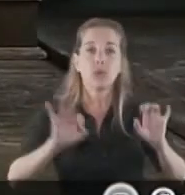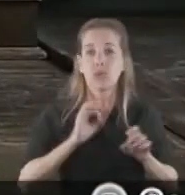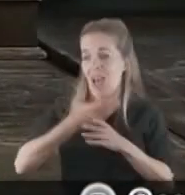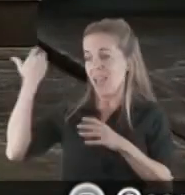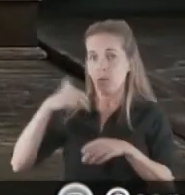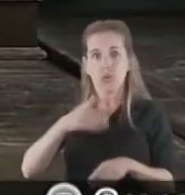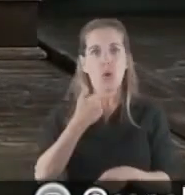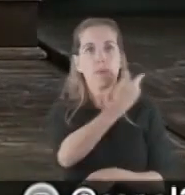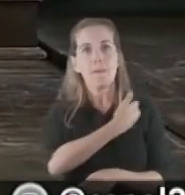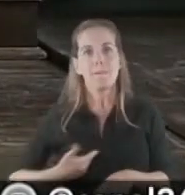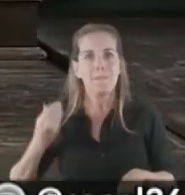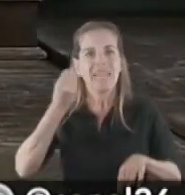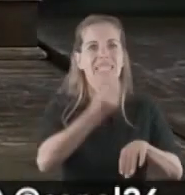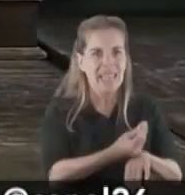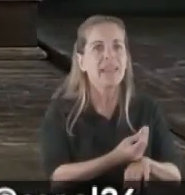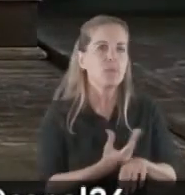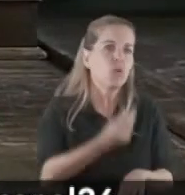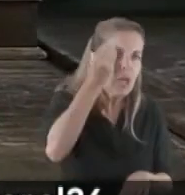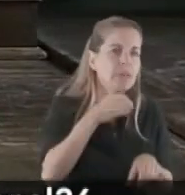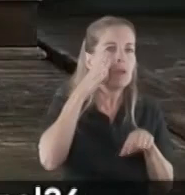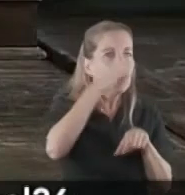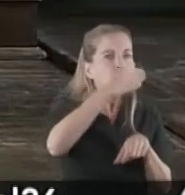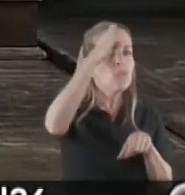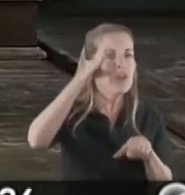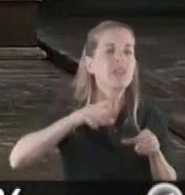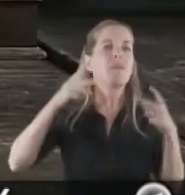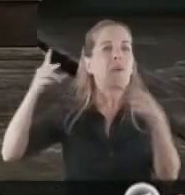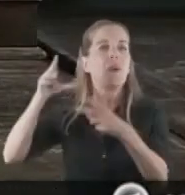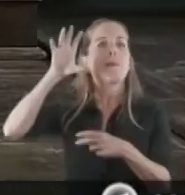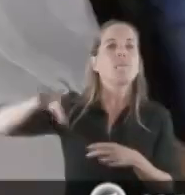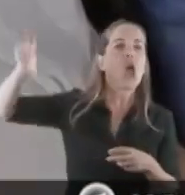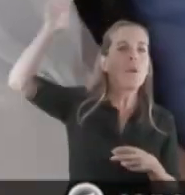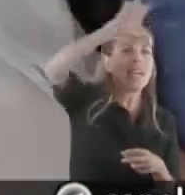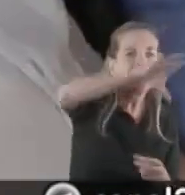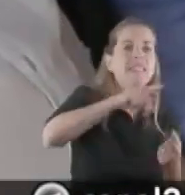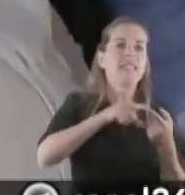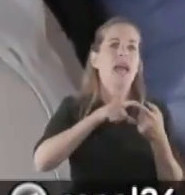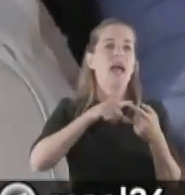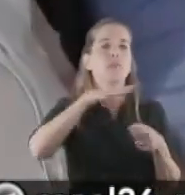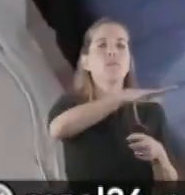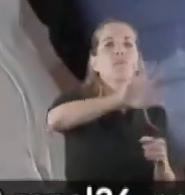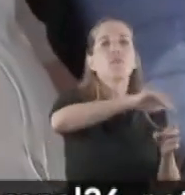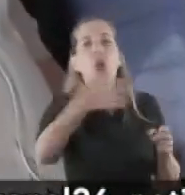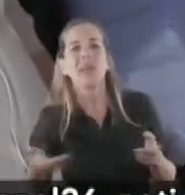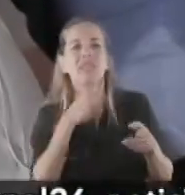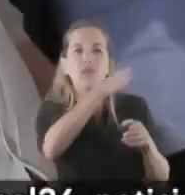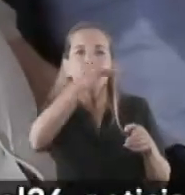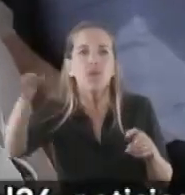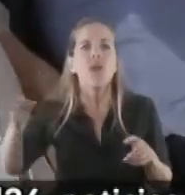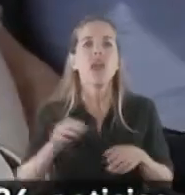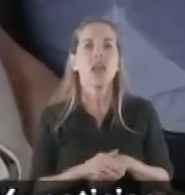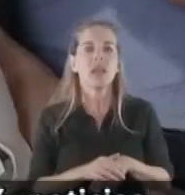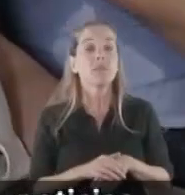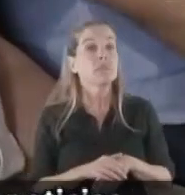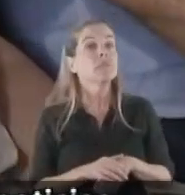presidente, que he salido mucho de mi despacho, he recorrido provincias, he recorrido el Gran Buenos Aires, algo